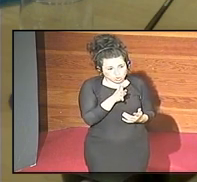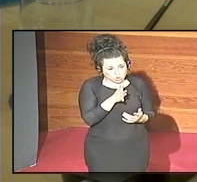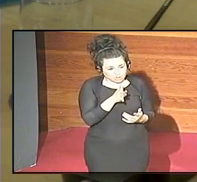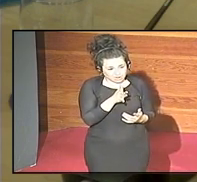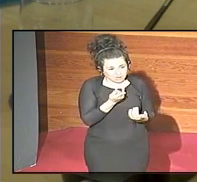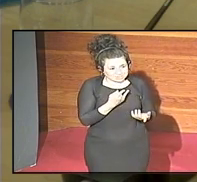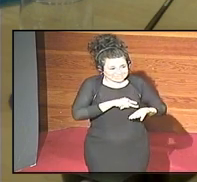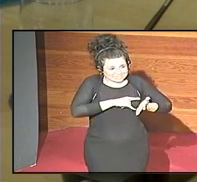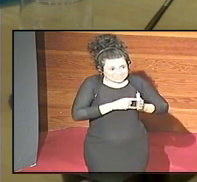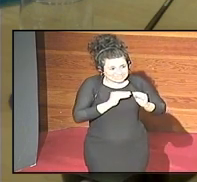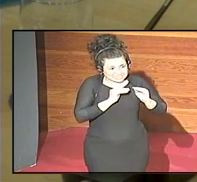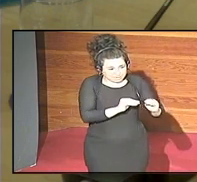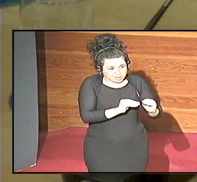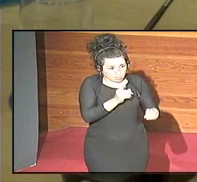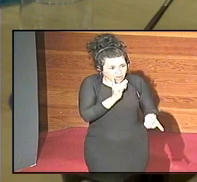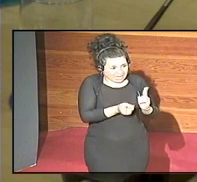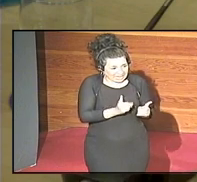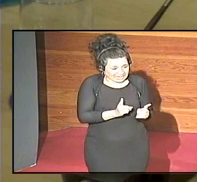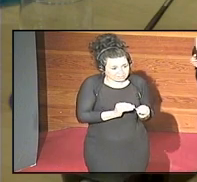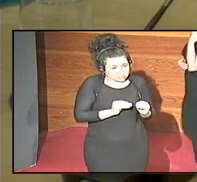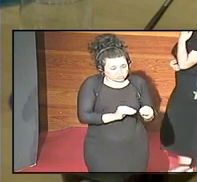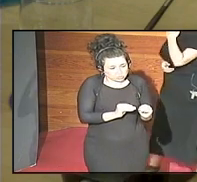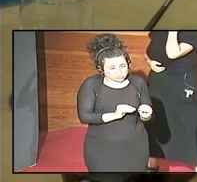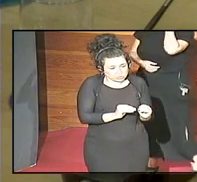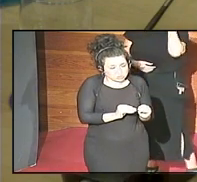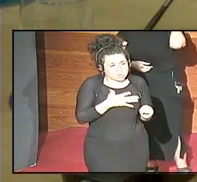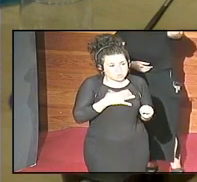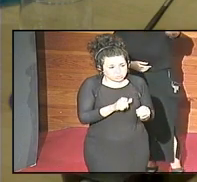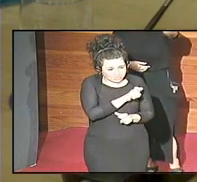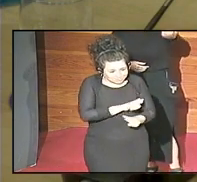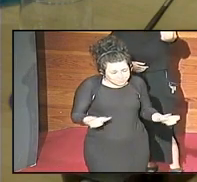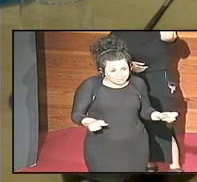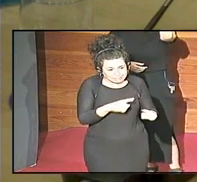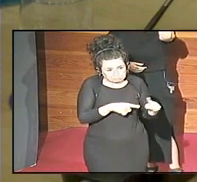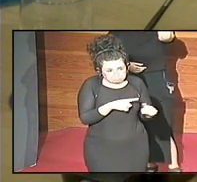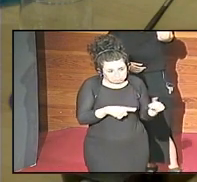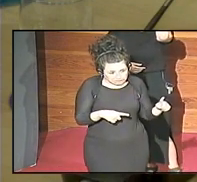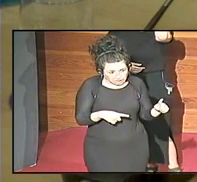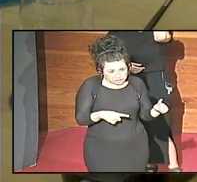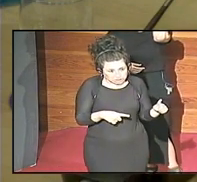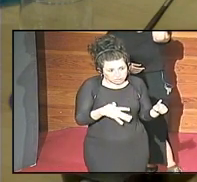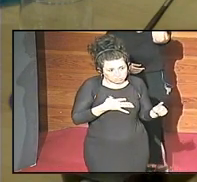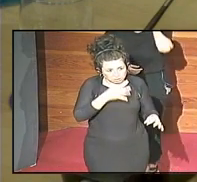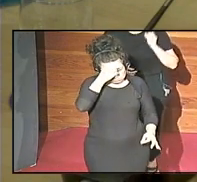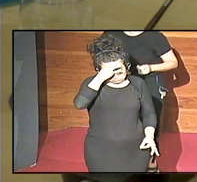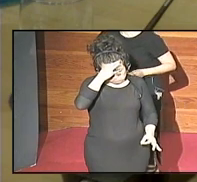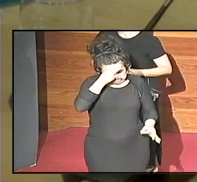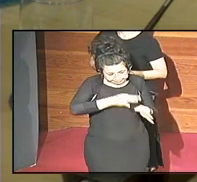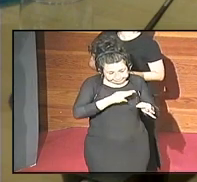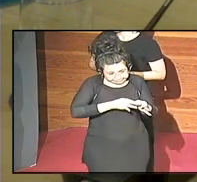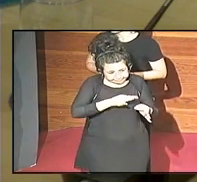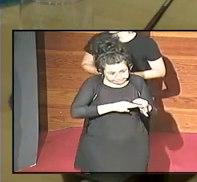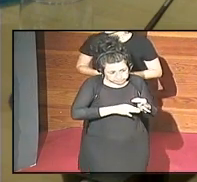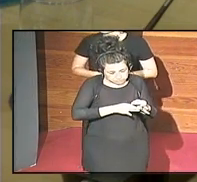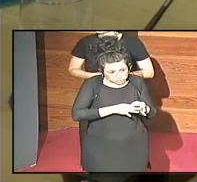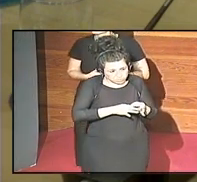régimen, pero podríamos decir que una buena mitad de la población se cree de verdad lo que dice